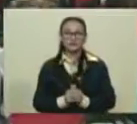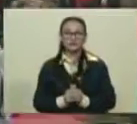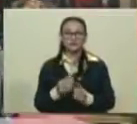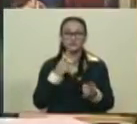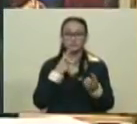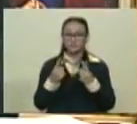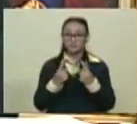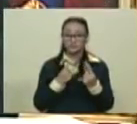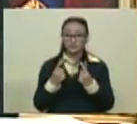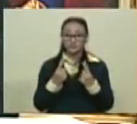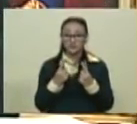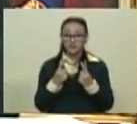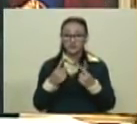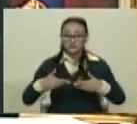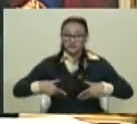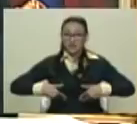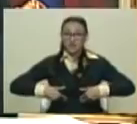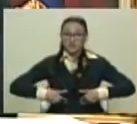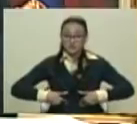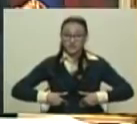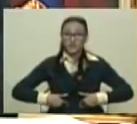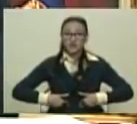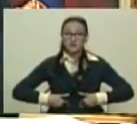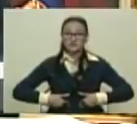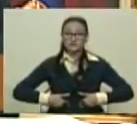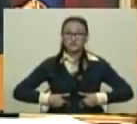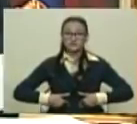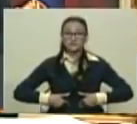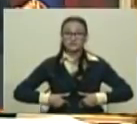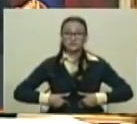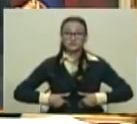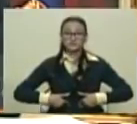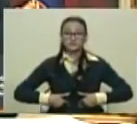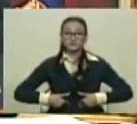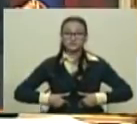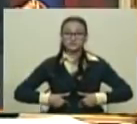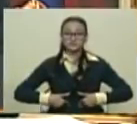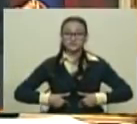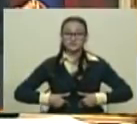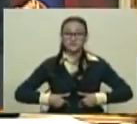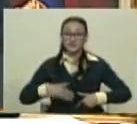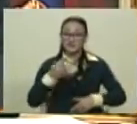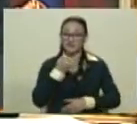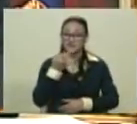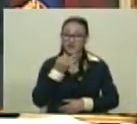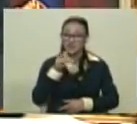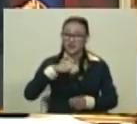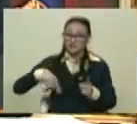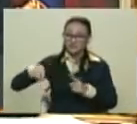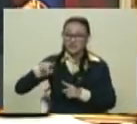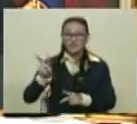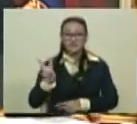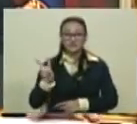interactuar y hacer un esfuerzo tremendo por llevar la verdad de Venezuela,